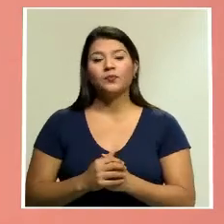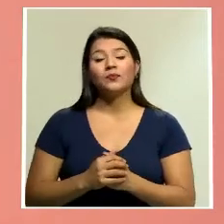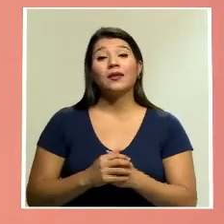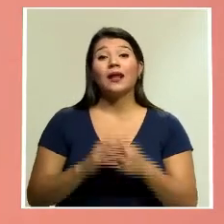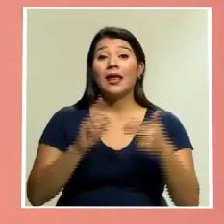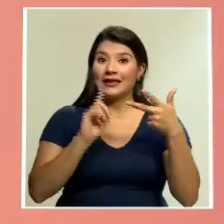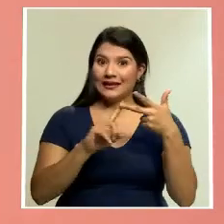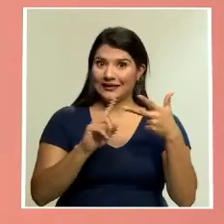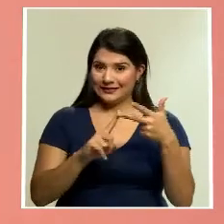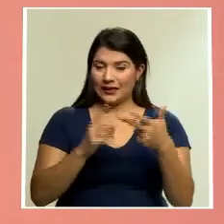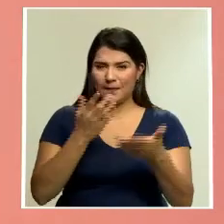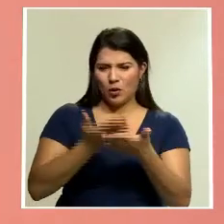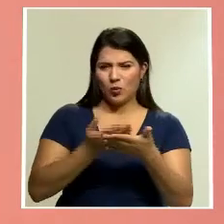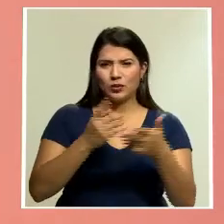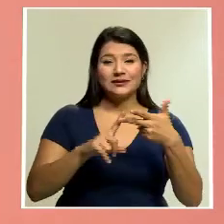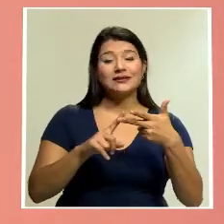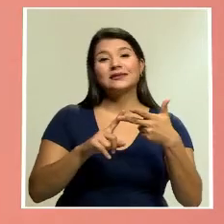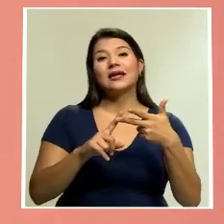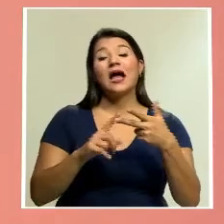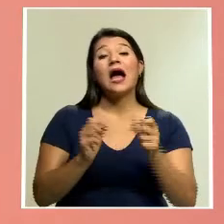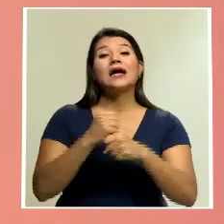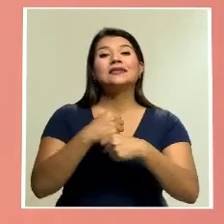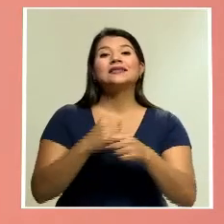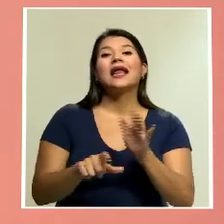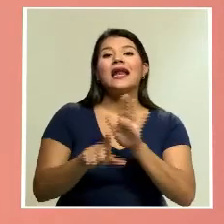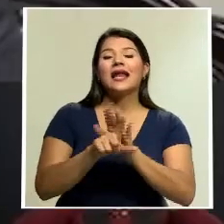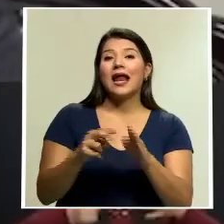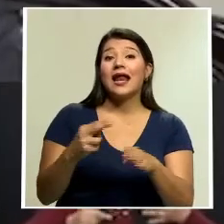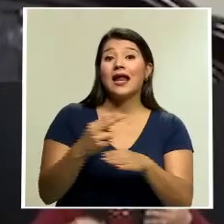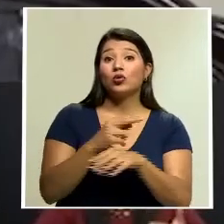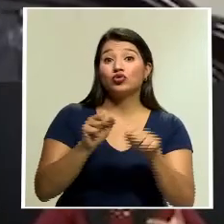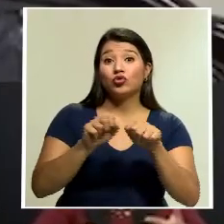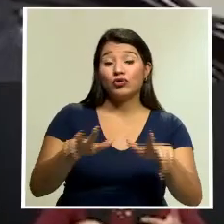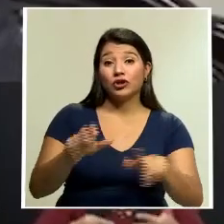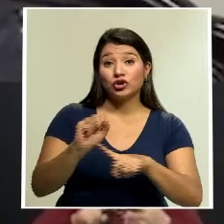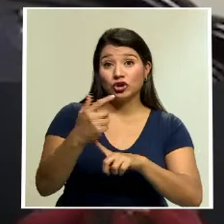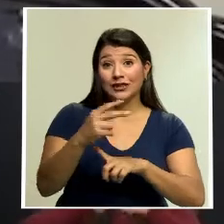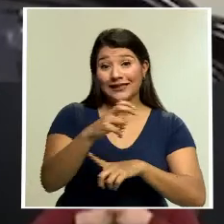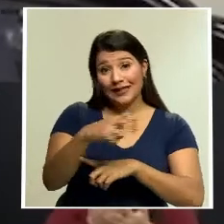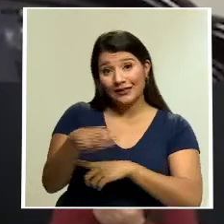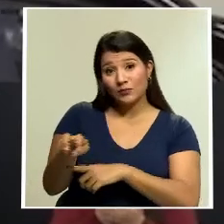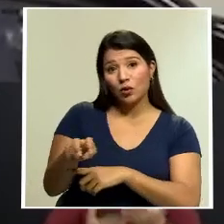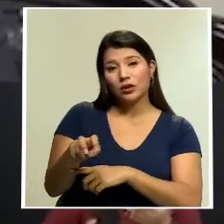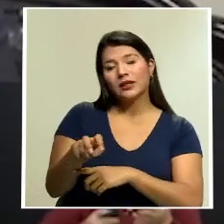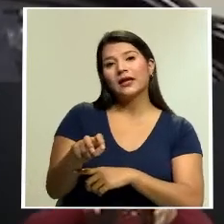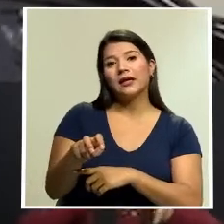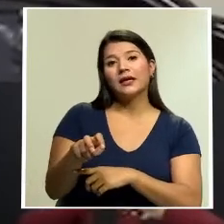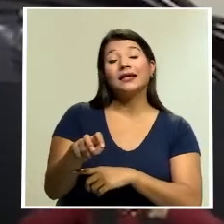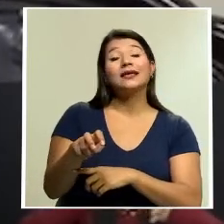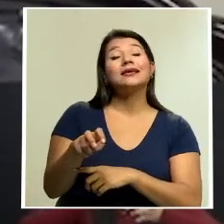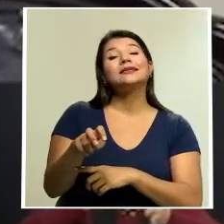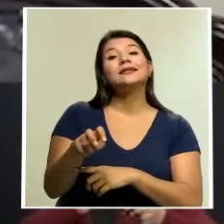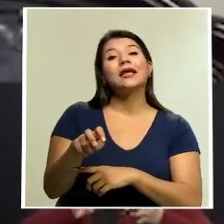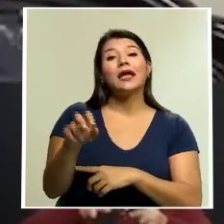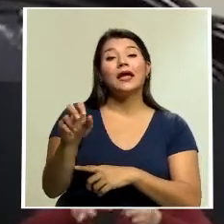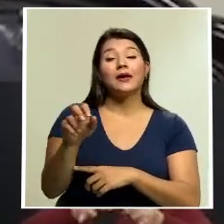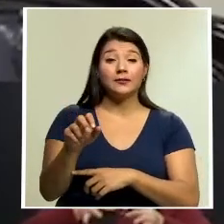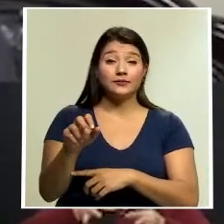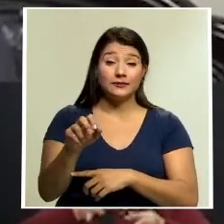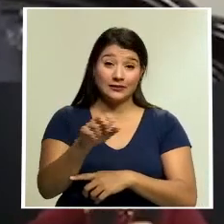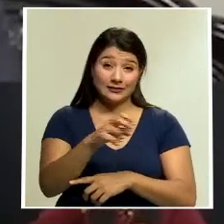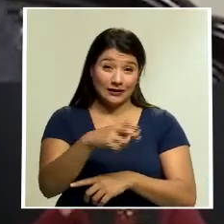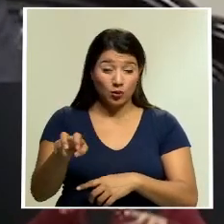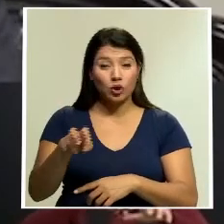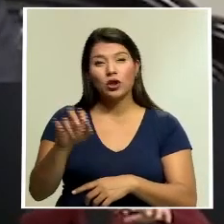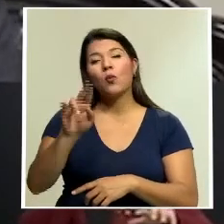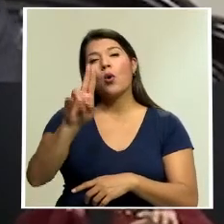punto lo constituye la legalización de las plataformas tecnológicas de transporte de personas como Uber, Didi, Taxi,